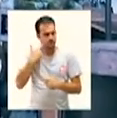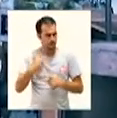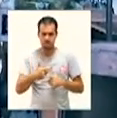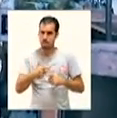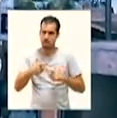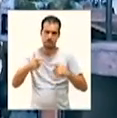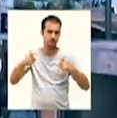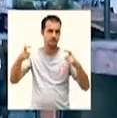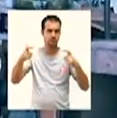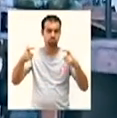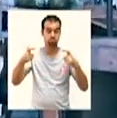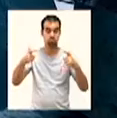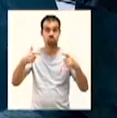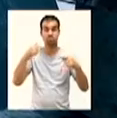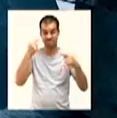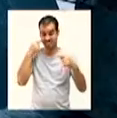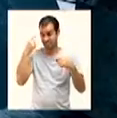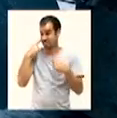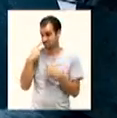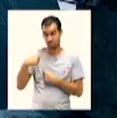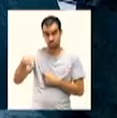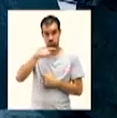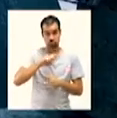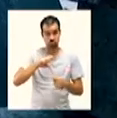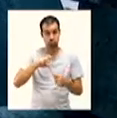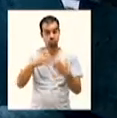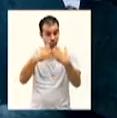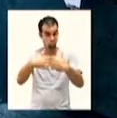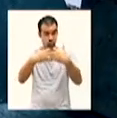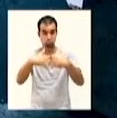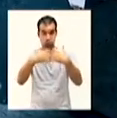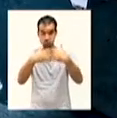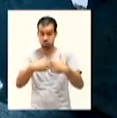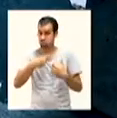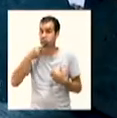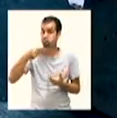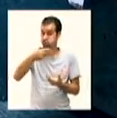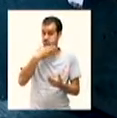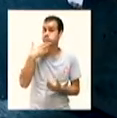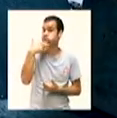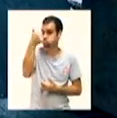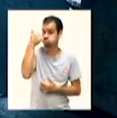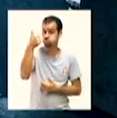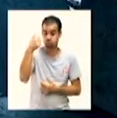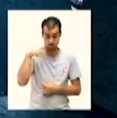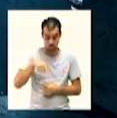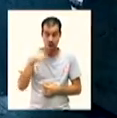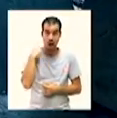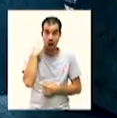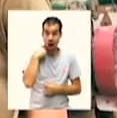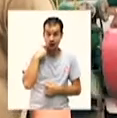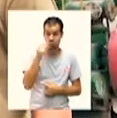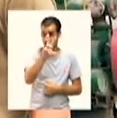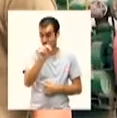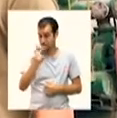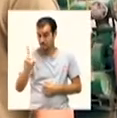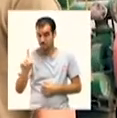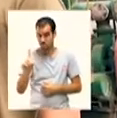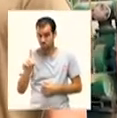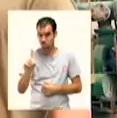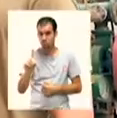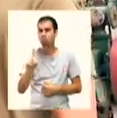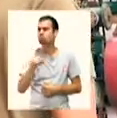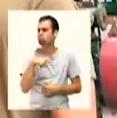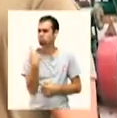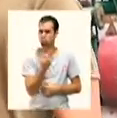hablar que Central México hizo zafra, ha hecho zafra buena y este año no vamos a defraudar ni a la juventud, ni al partido,